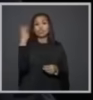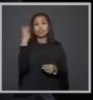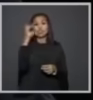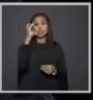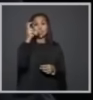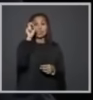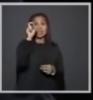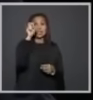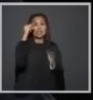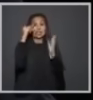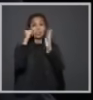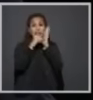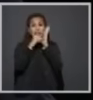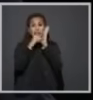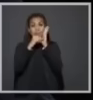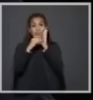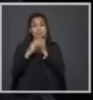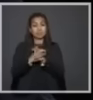230,000